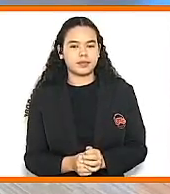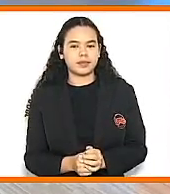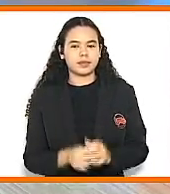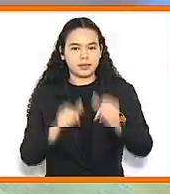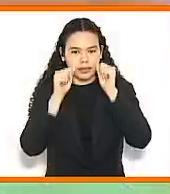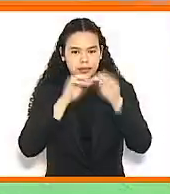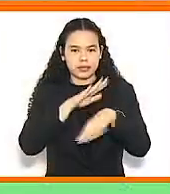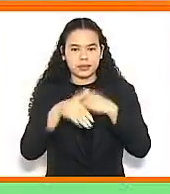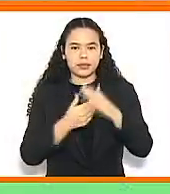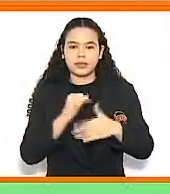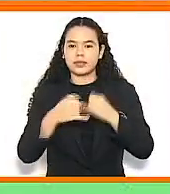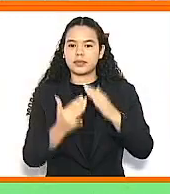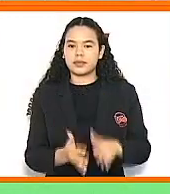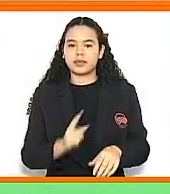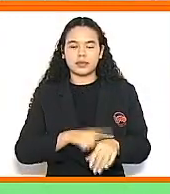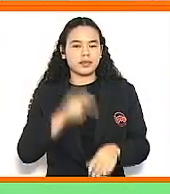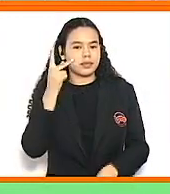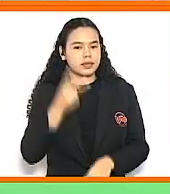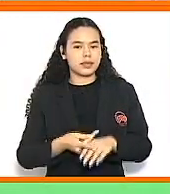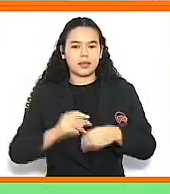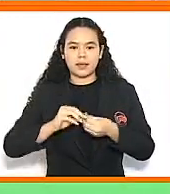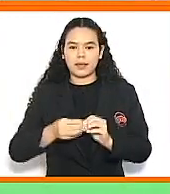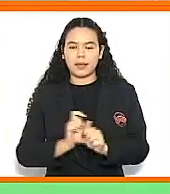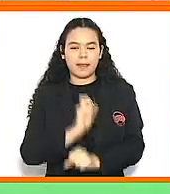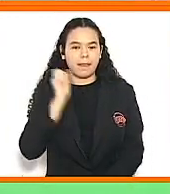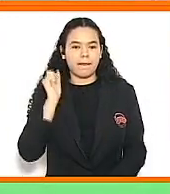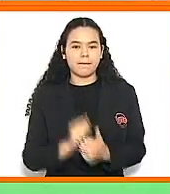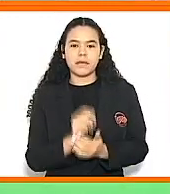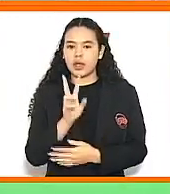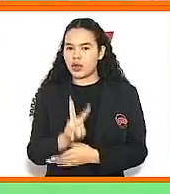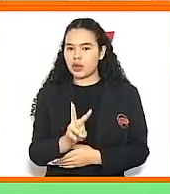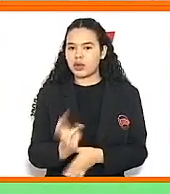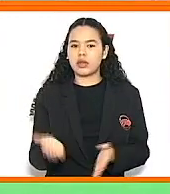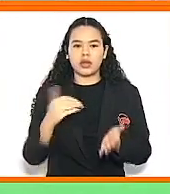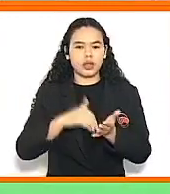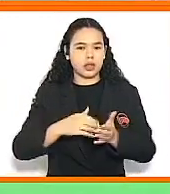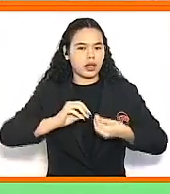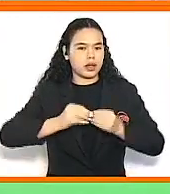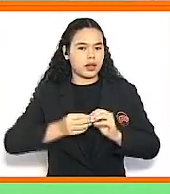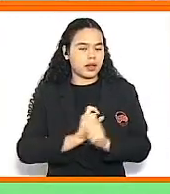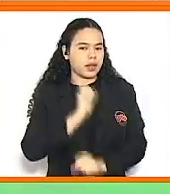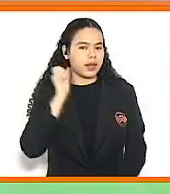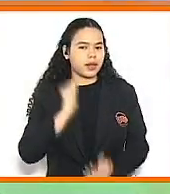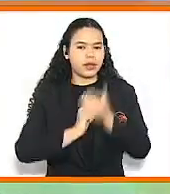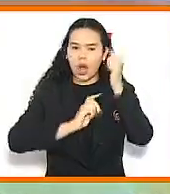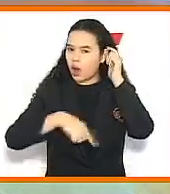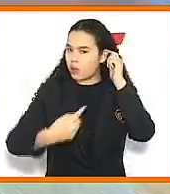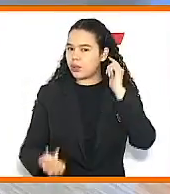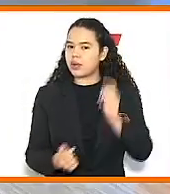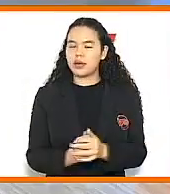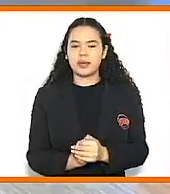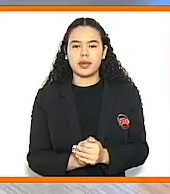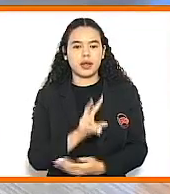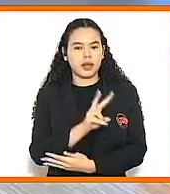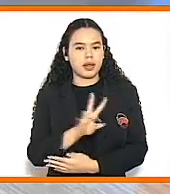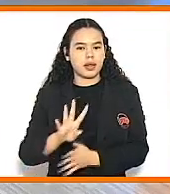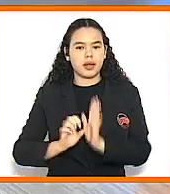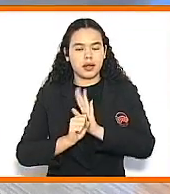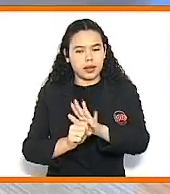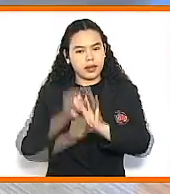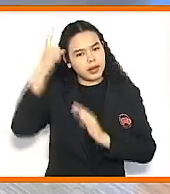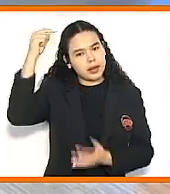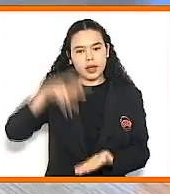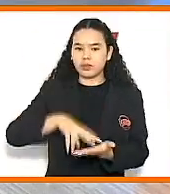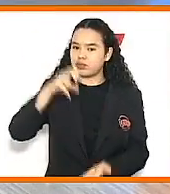Atento, querido jugador, porque nuestro número ganador es el 2. Te repito, el número favorecido en Diaria es el 24 con su símbolo de sueño sapo.